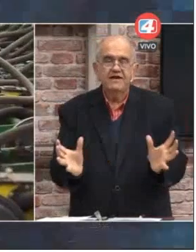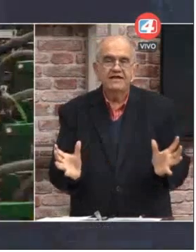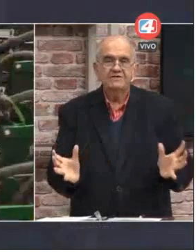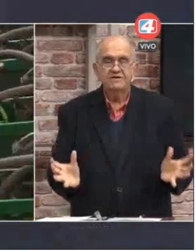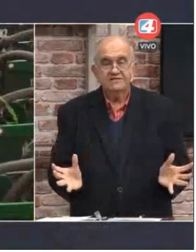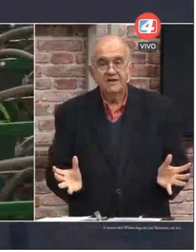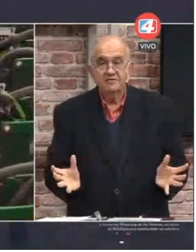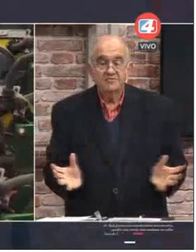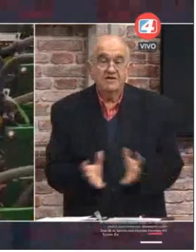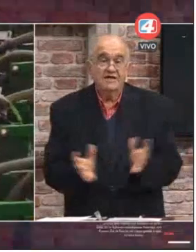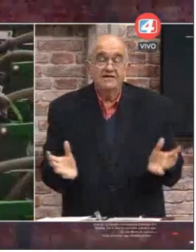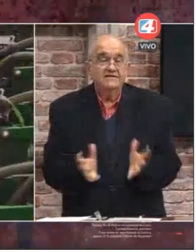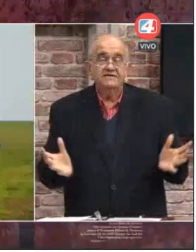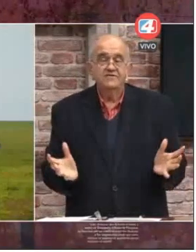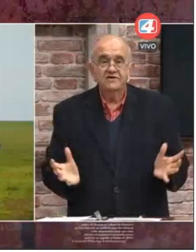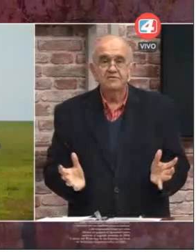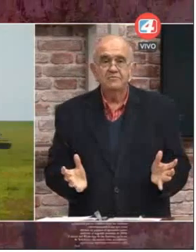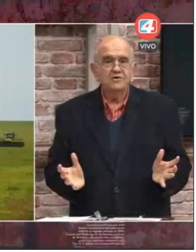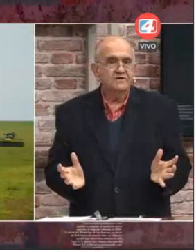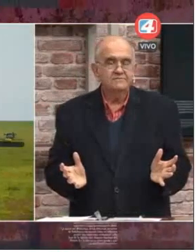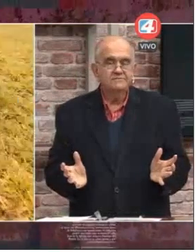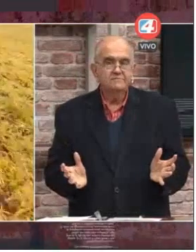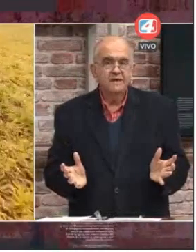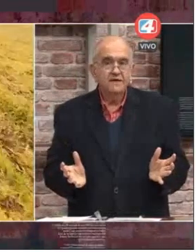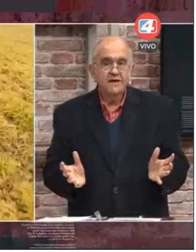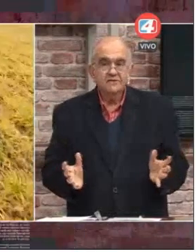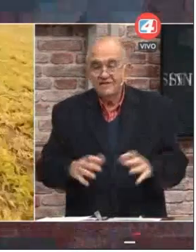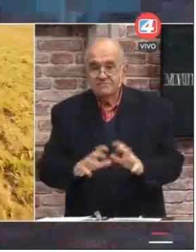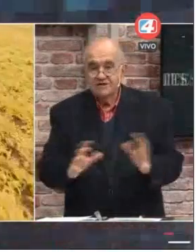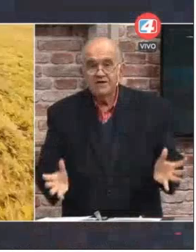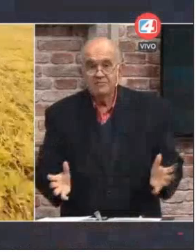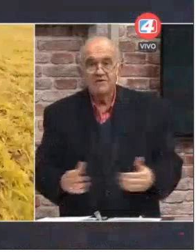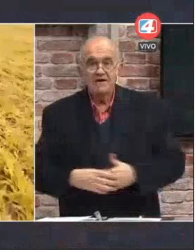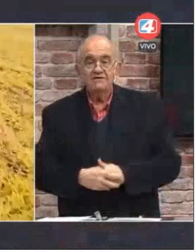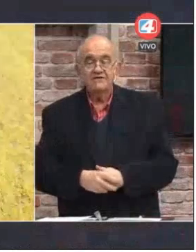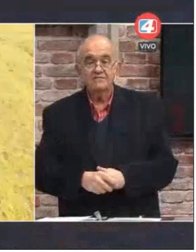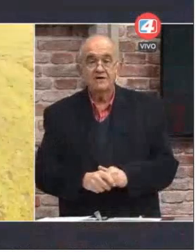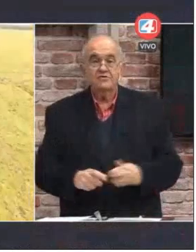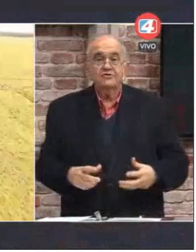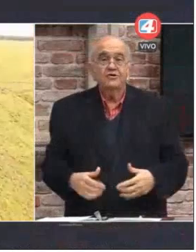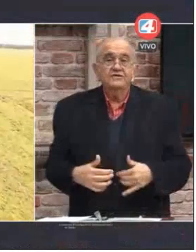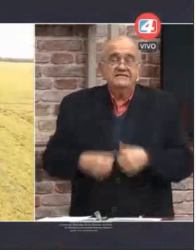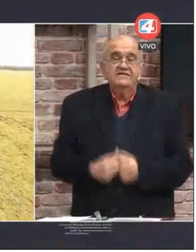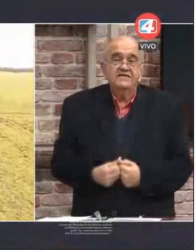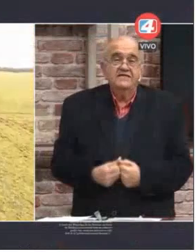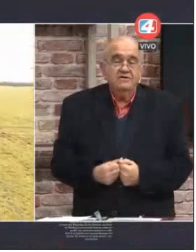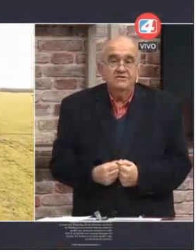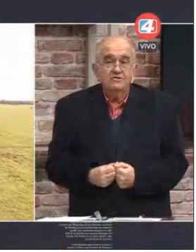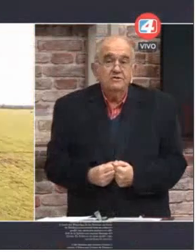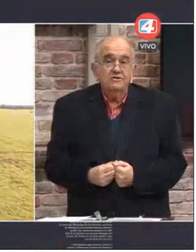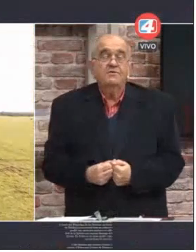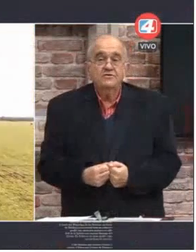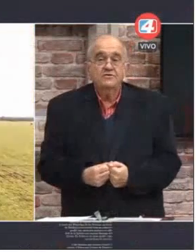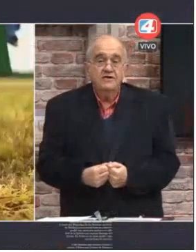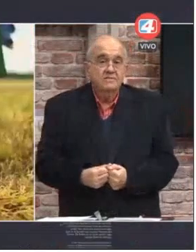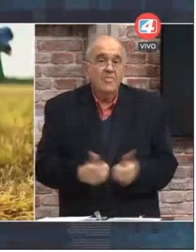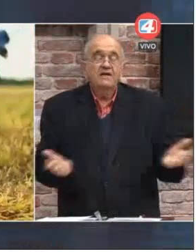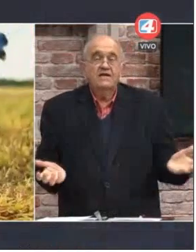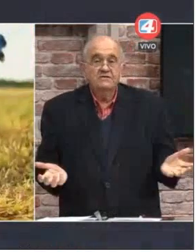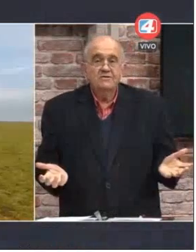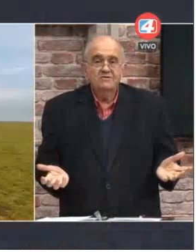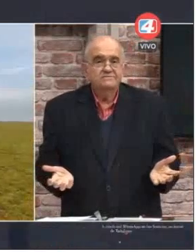paralelo que se ha armado porque la gente se defiende como puede esto si hay un mercado paralelo que se ha armado y todo están sentado arriba de este esperando